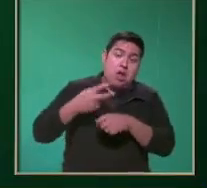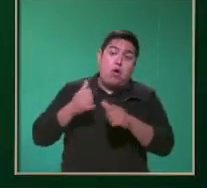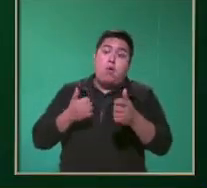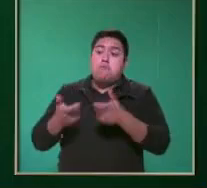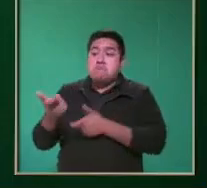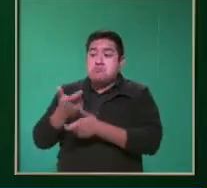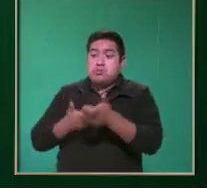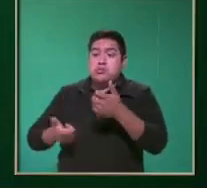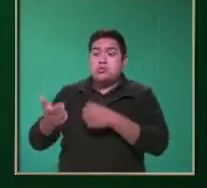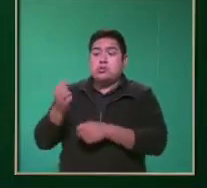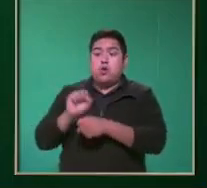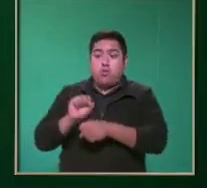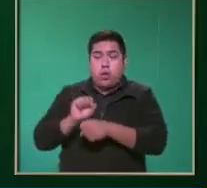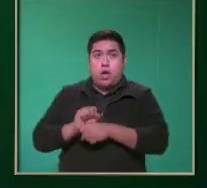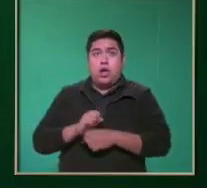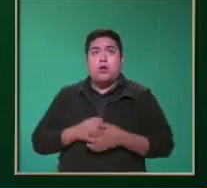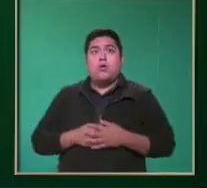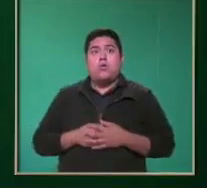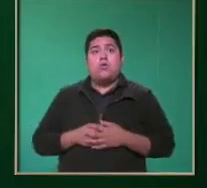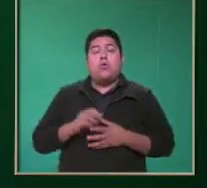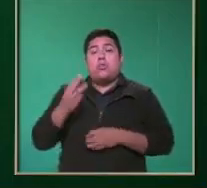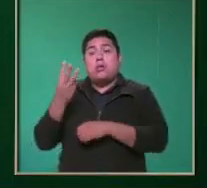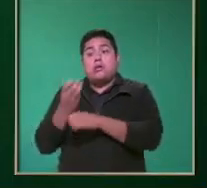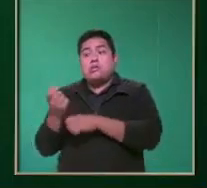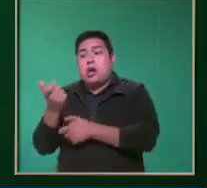espacio económico primario, secundario o terciario,